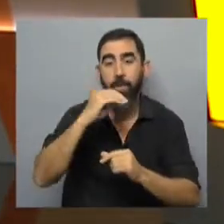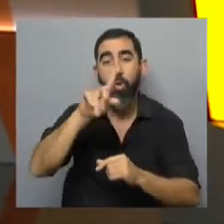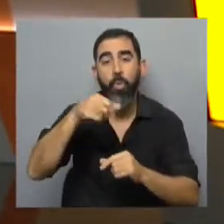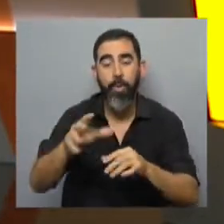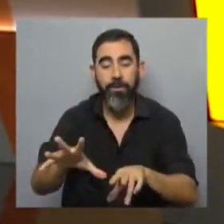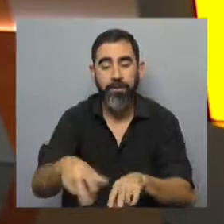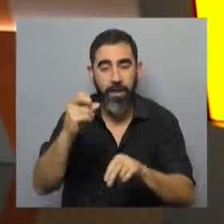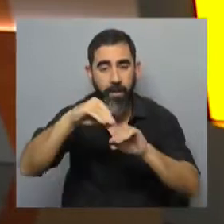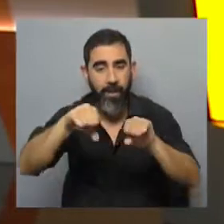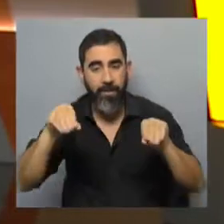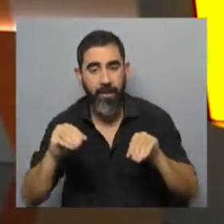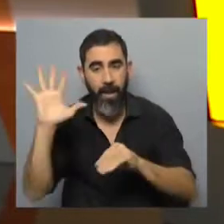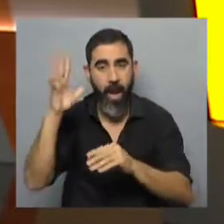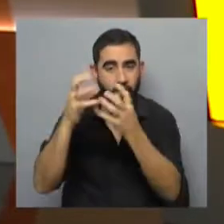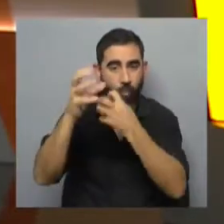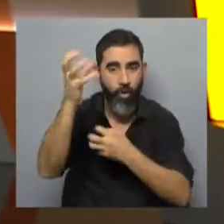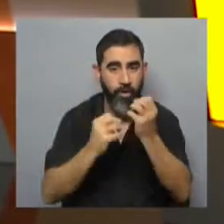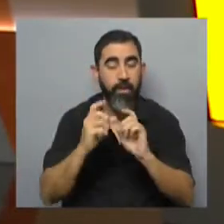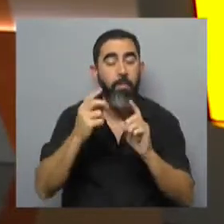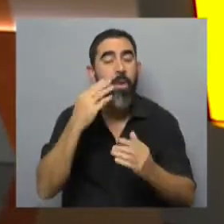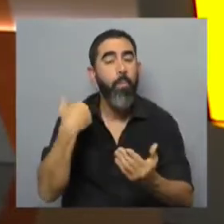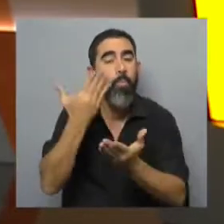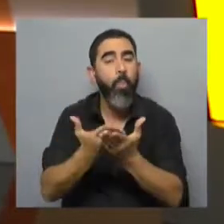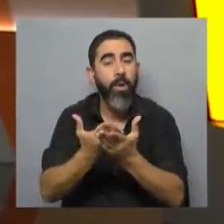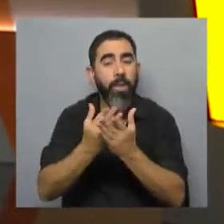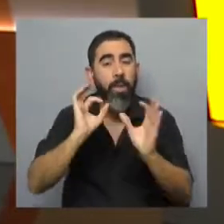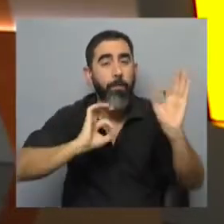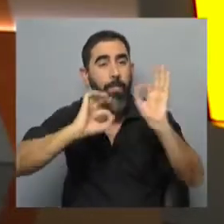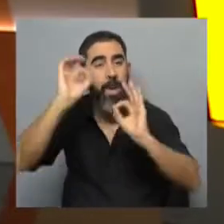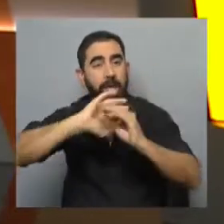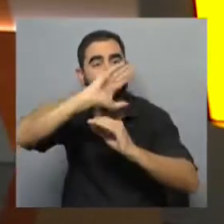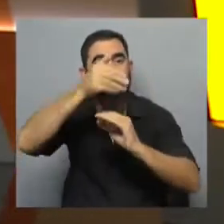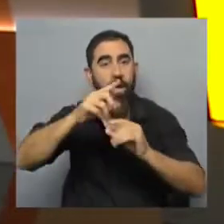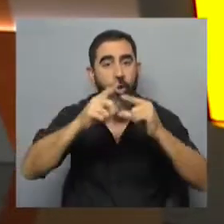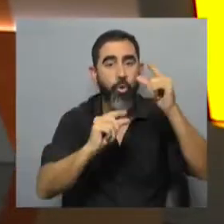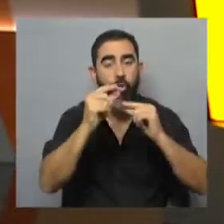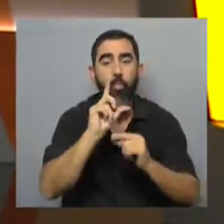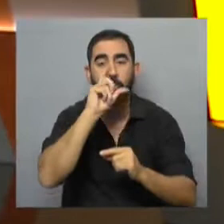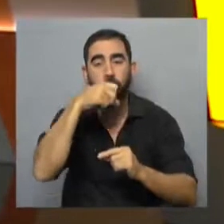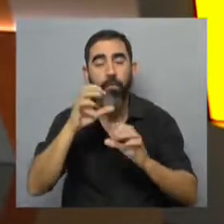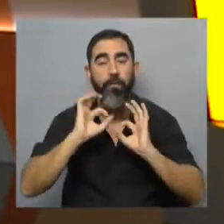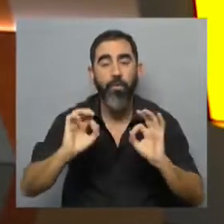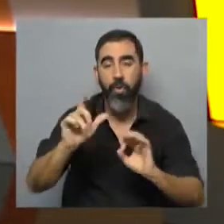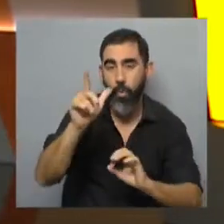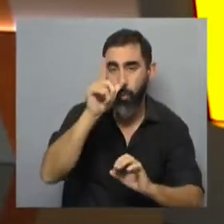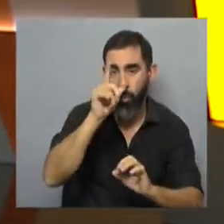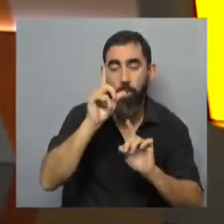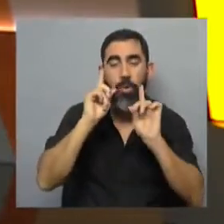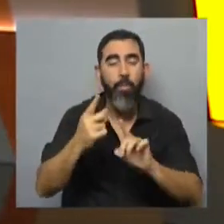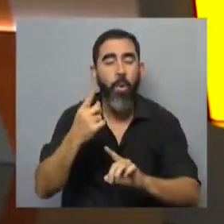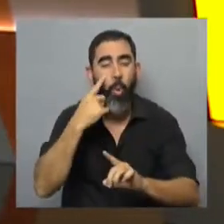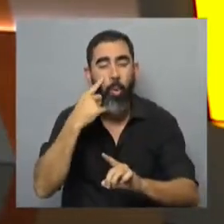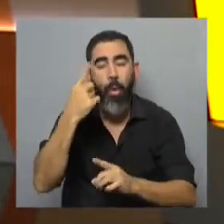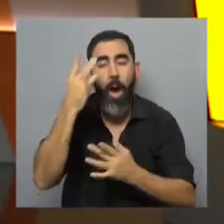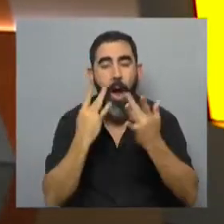de cosechados, y les mostramos las propuestas del Planetario de Montevideo para las vacaciones de julio. Además, conocemos a un